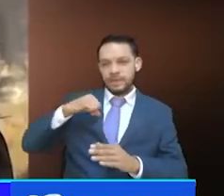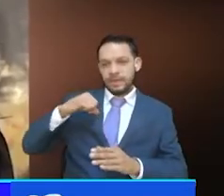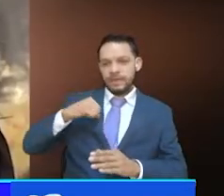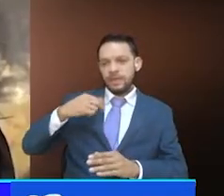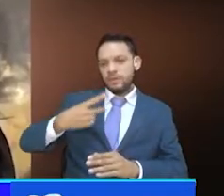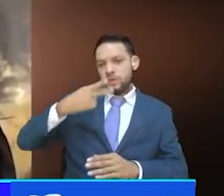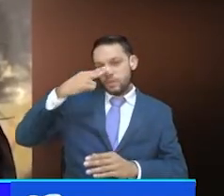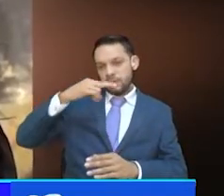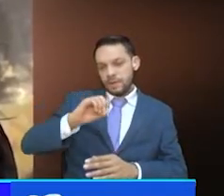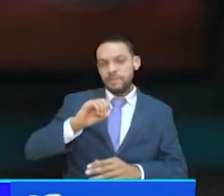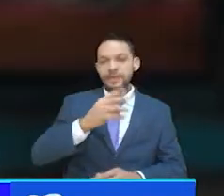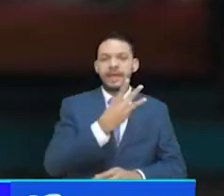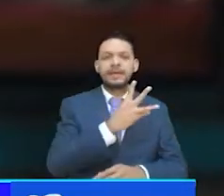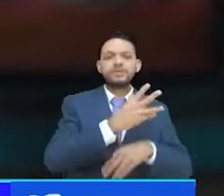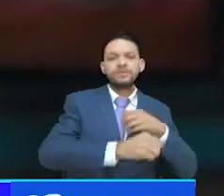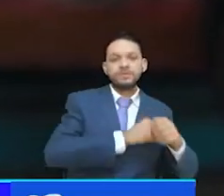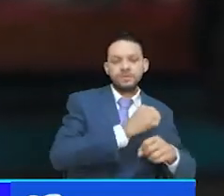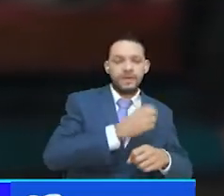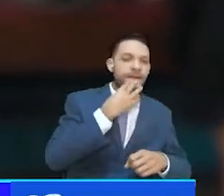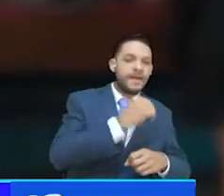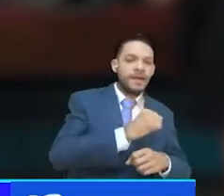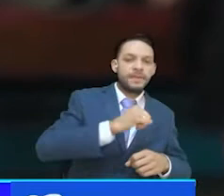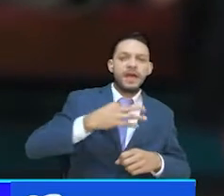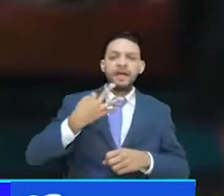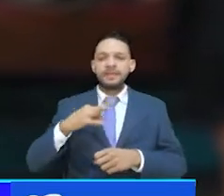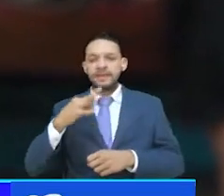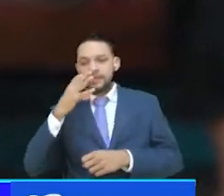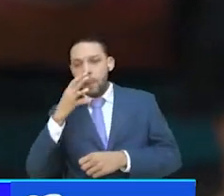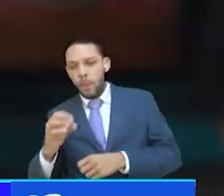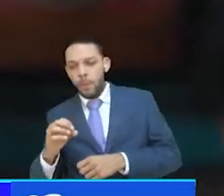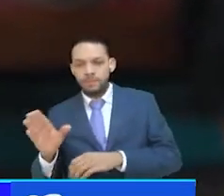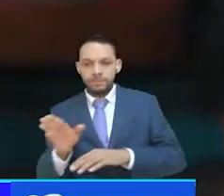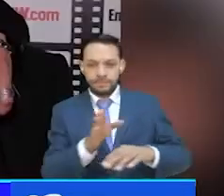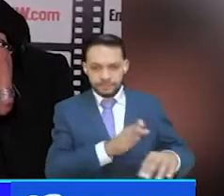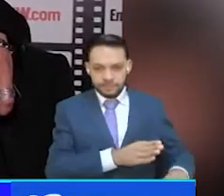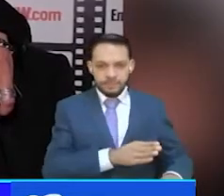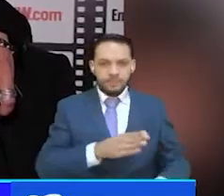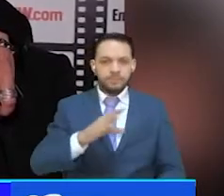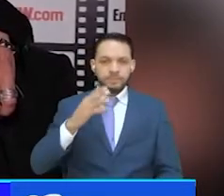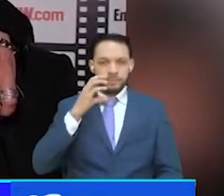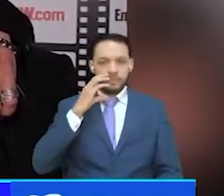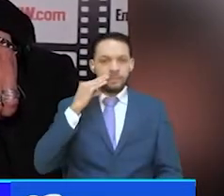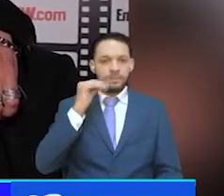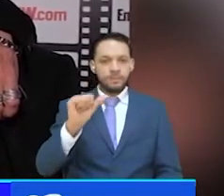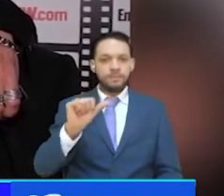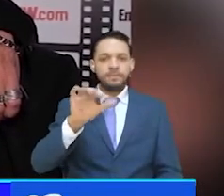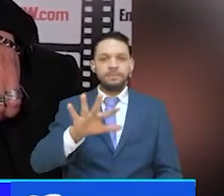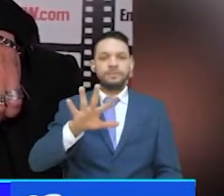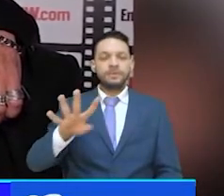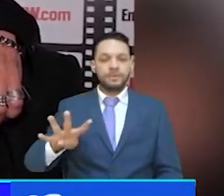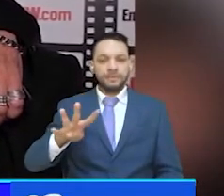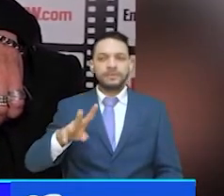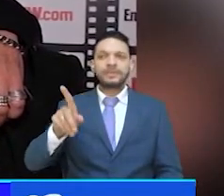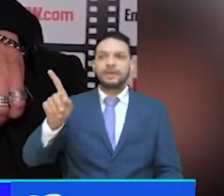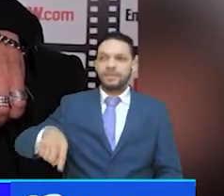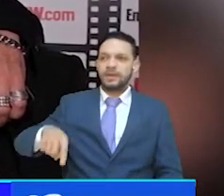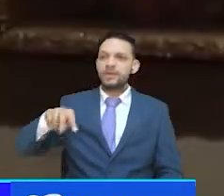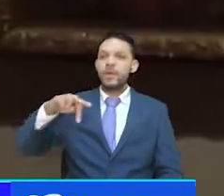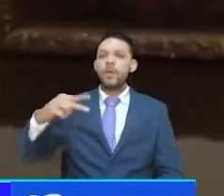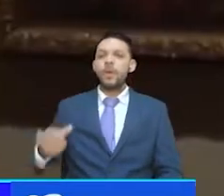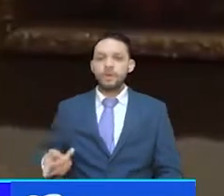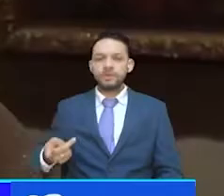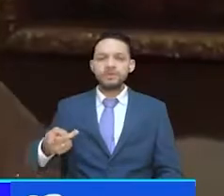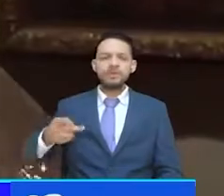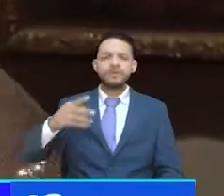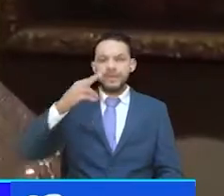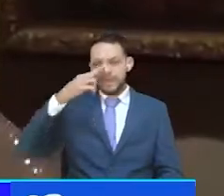Lola de 14 años y Nakoa Wolf de 13. Por otra parte, Lisa de 54 años es madre además de Zoe Kravitz, fruto de su